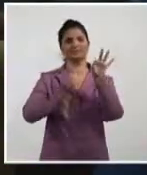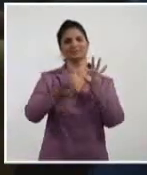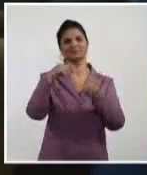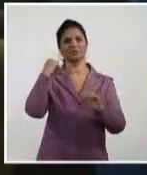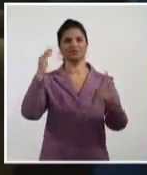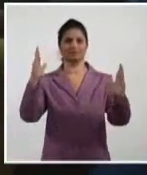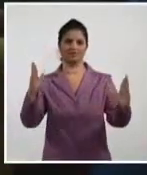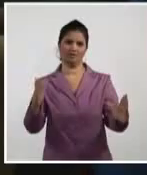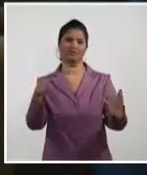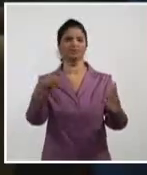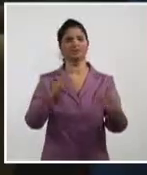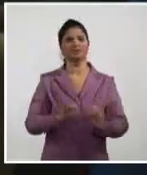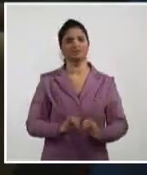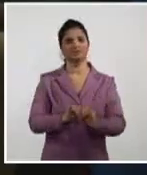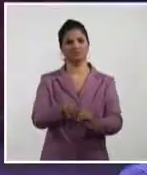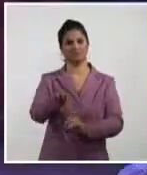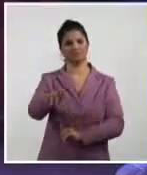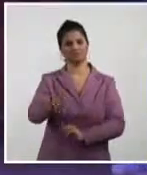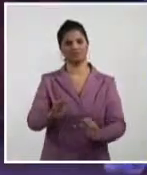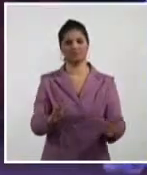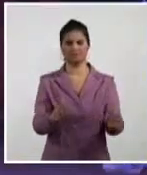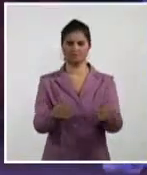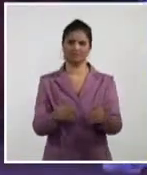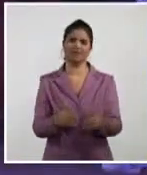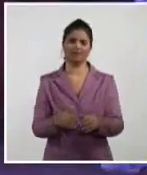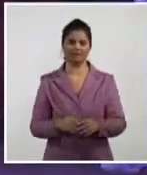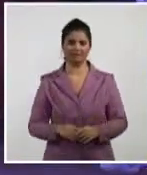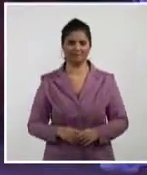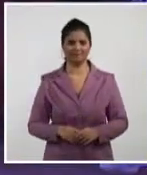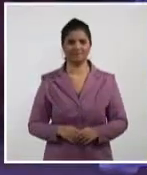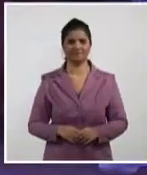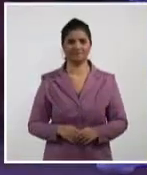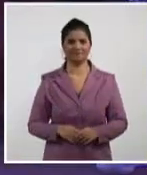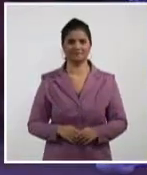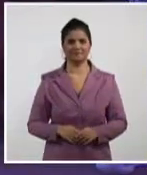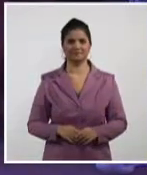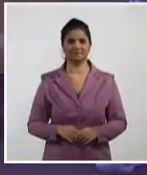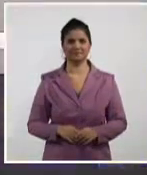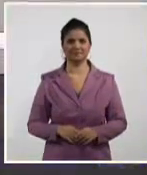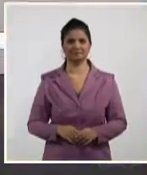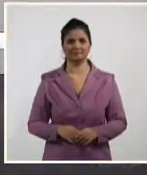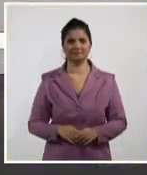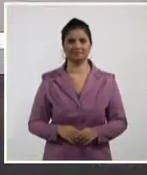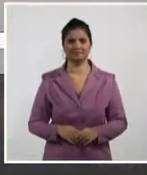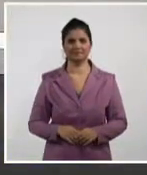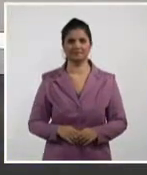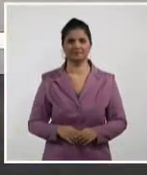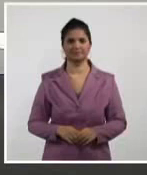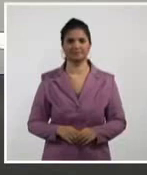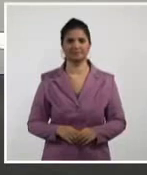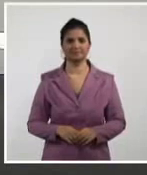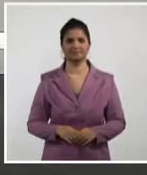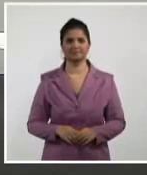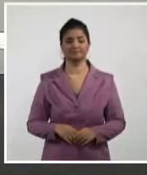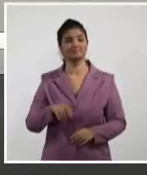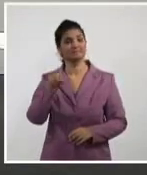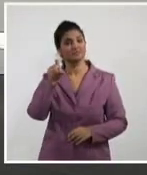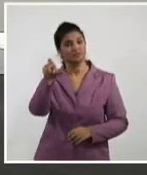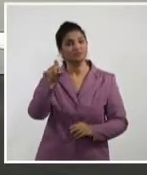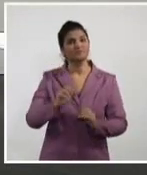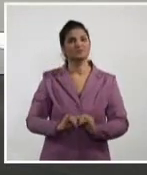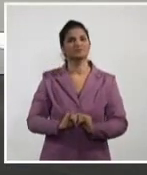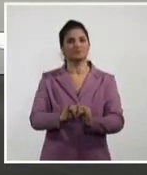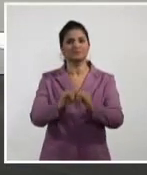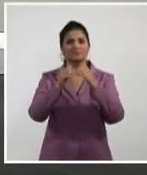este territorio, Ernesto Amaya Esquivel, Canal Cubano de Noticias. Y cerramos con información importante para